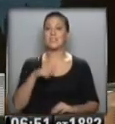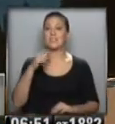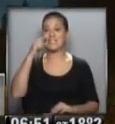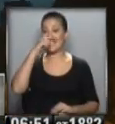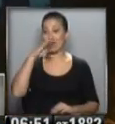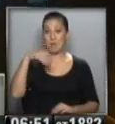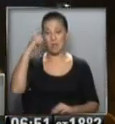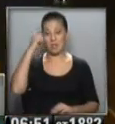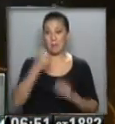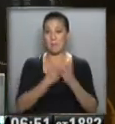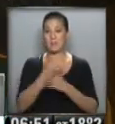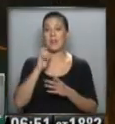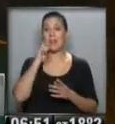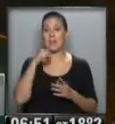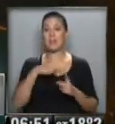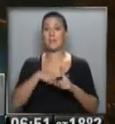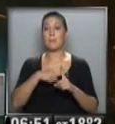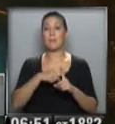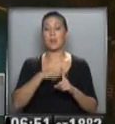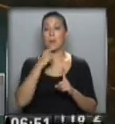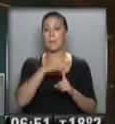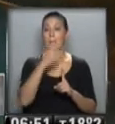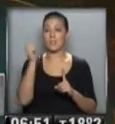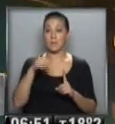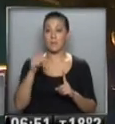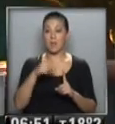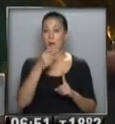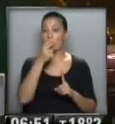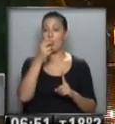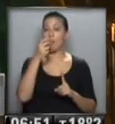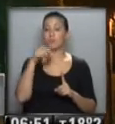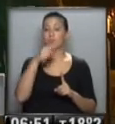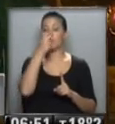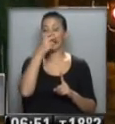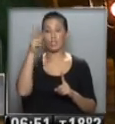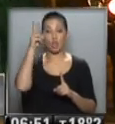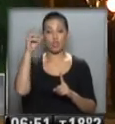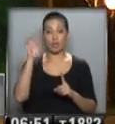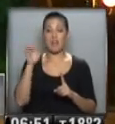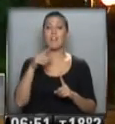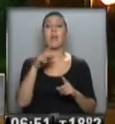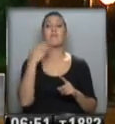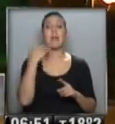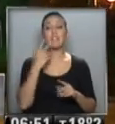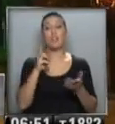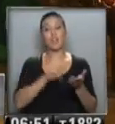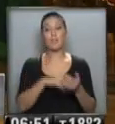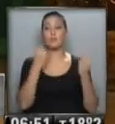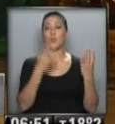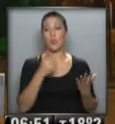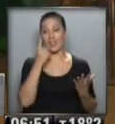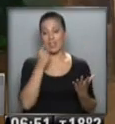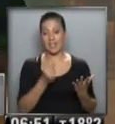51, ¿cómo vuela la mañana? La máxima para hoy, 28 grados. Patricia, buen día, otra vez buen día. Hola, Nadia. Bueno, acá estamos